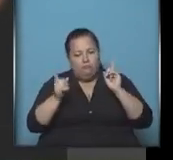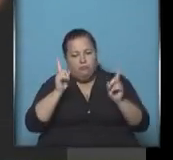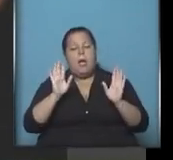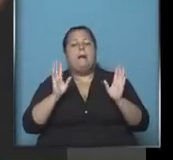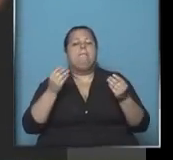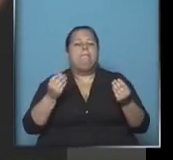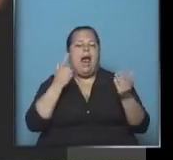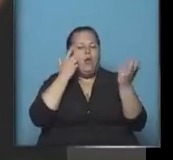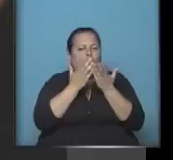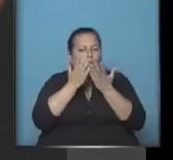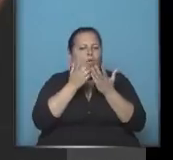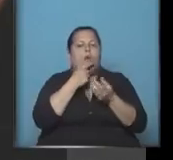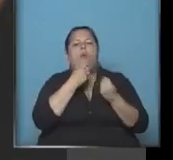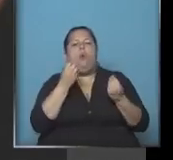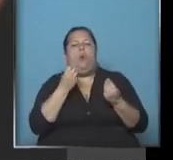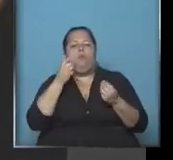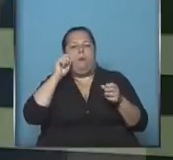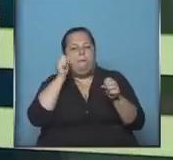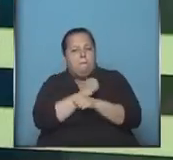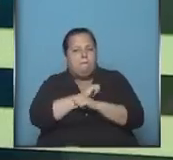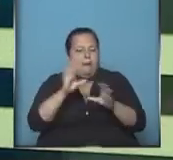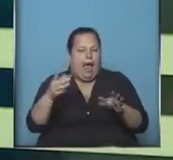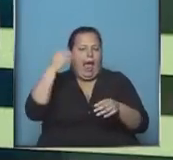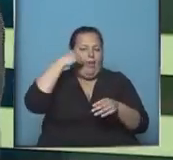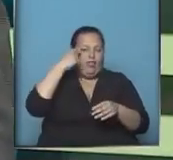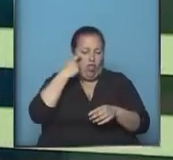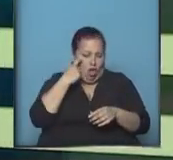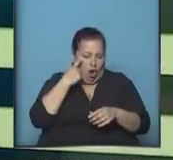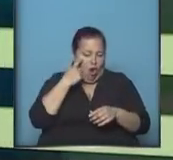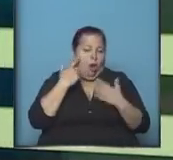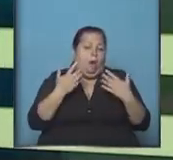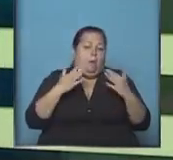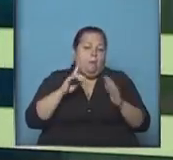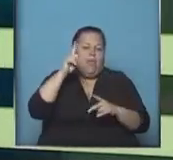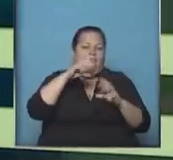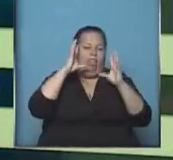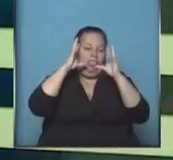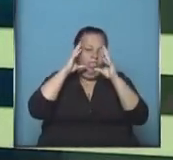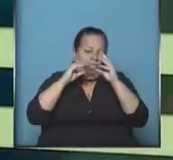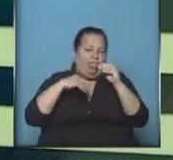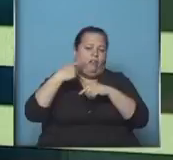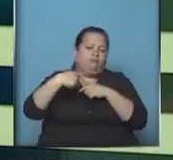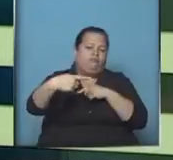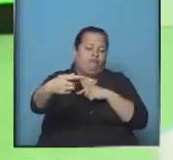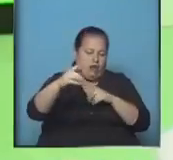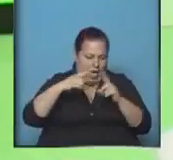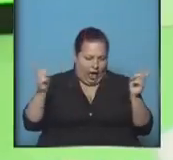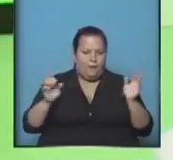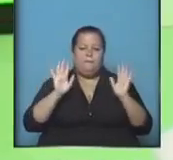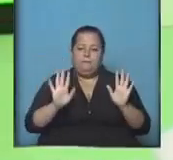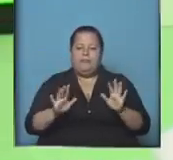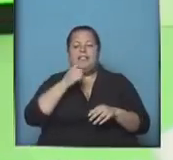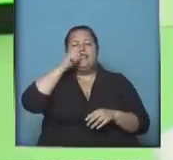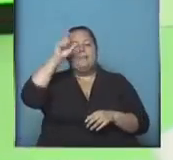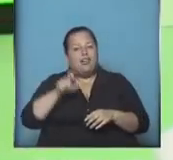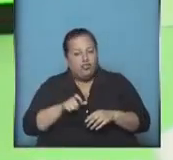para poder evaluar y cuantificar el daño del edema retina lo que puede generar un deterioro progresivo de la visión bueno para aquel